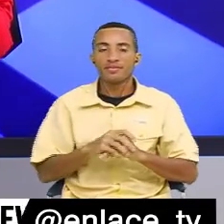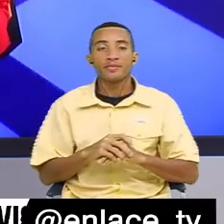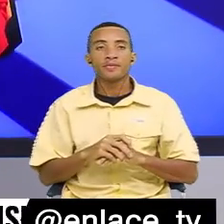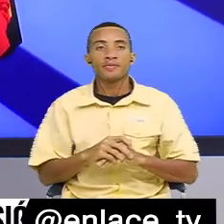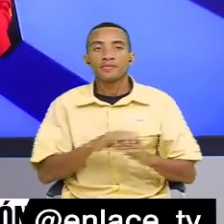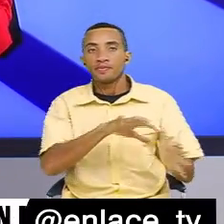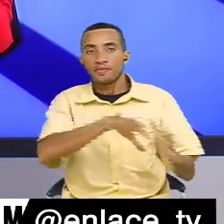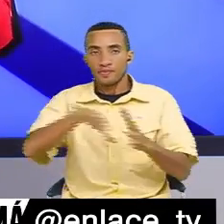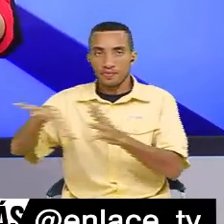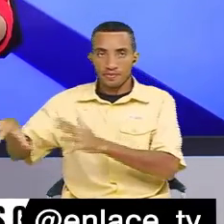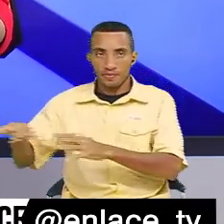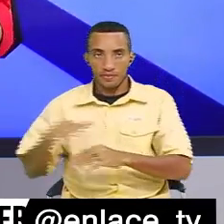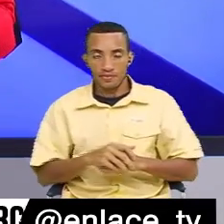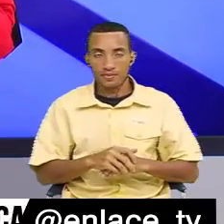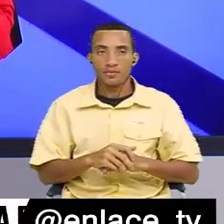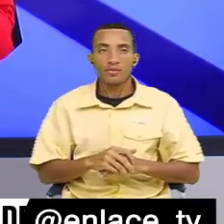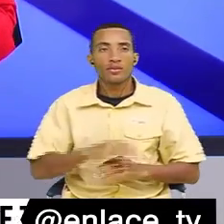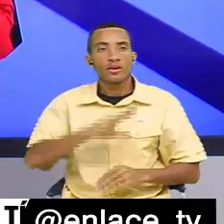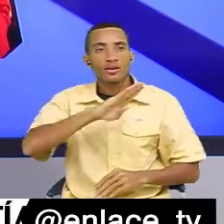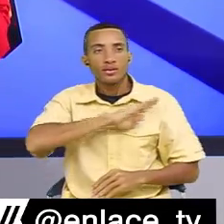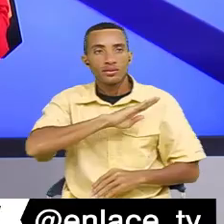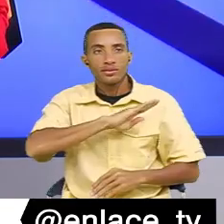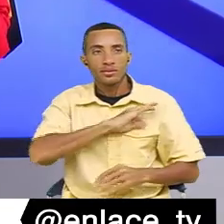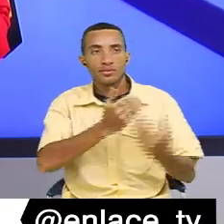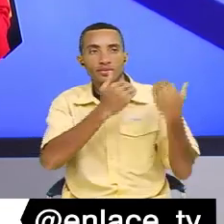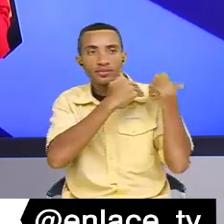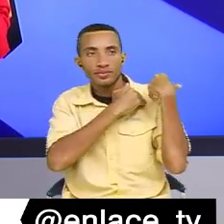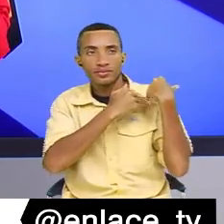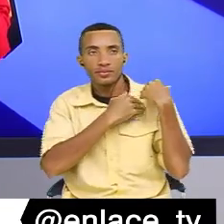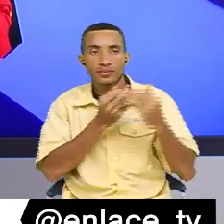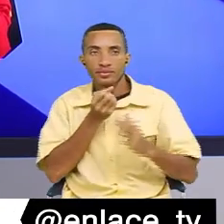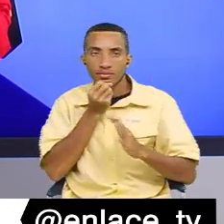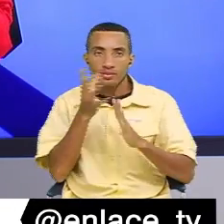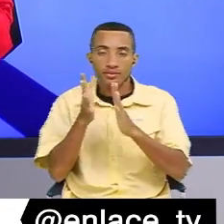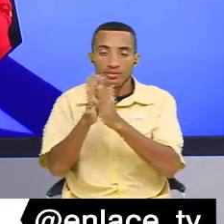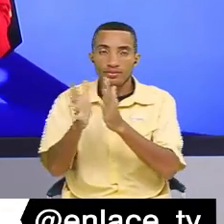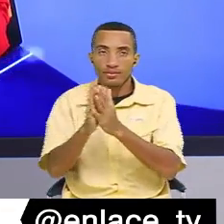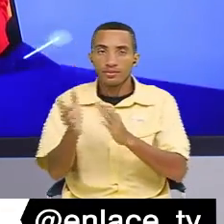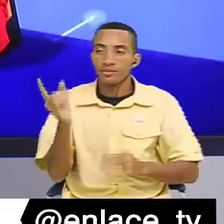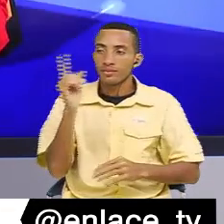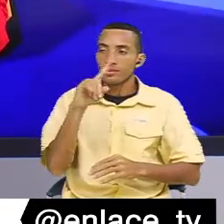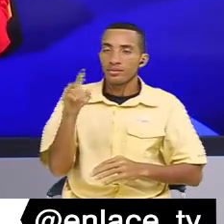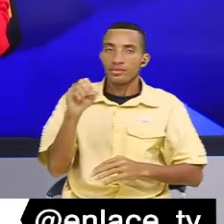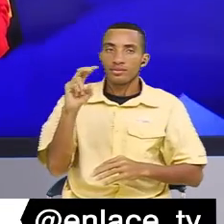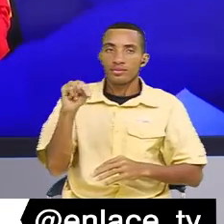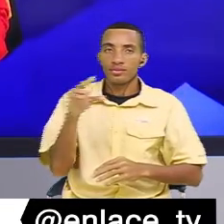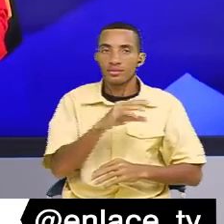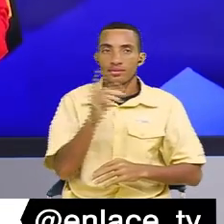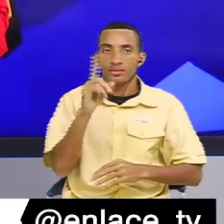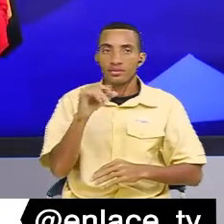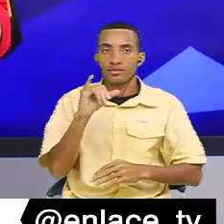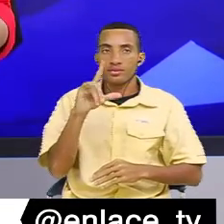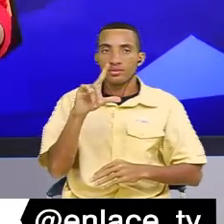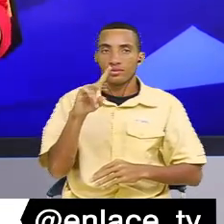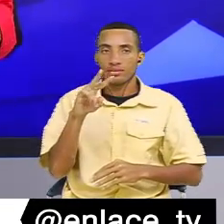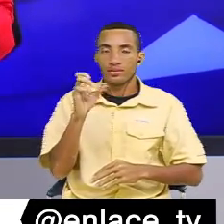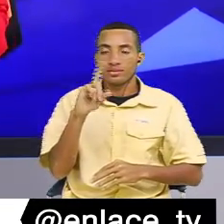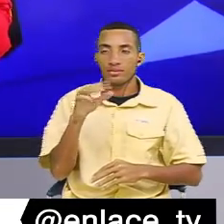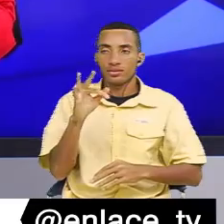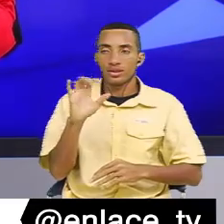alcalde encargado se pronuncia acerca de la denuncia hecha por el gerente de San Silvestre por amenazas recibidas.